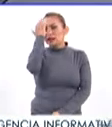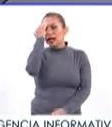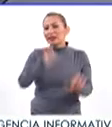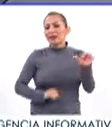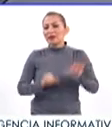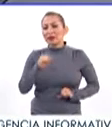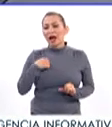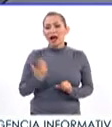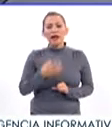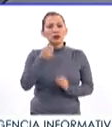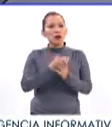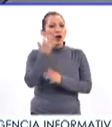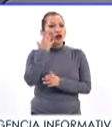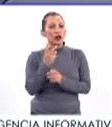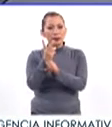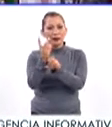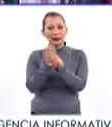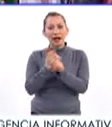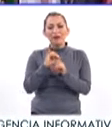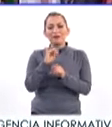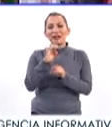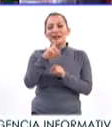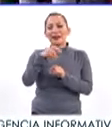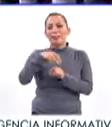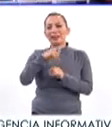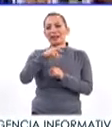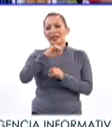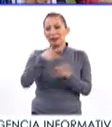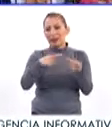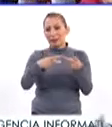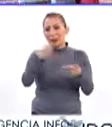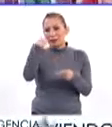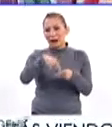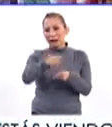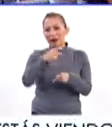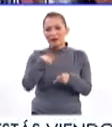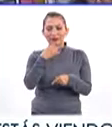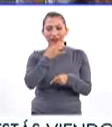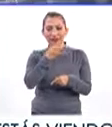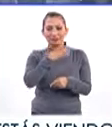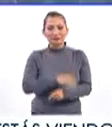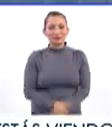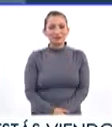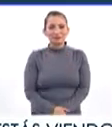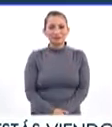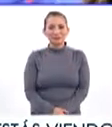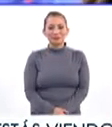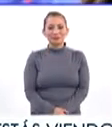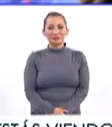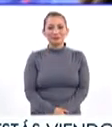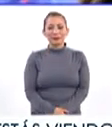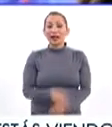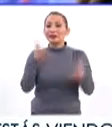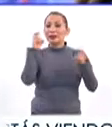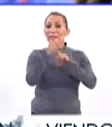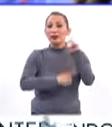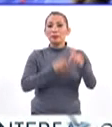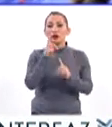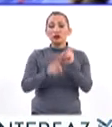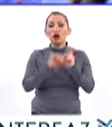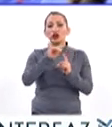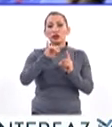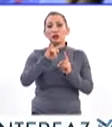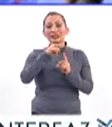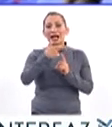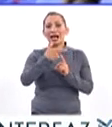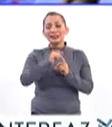las actividades que Nuevo León, estado invitado de la FIL de Minería, nos tiene preparadas para esta fiesta cultural. Y en los deportes, José